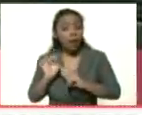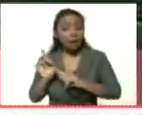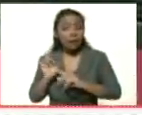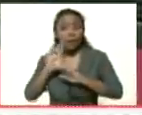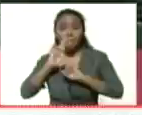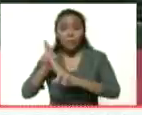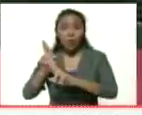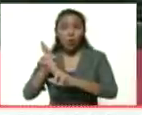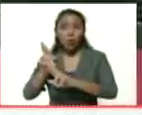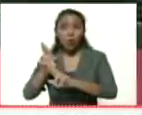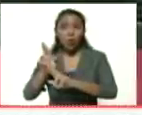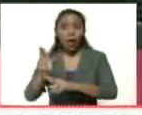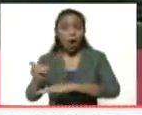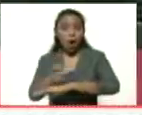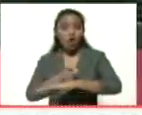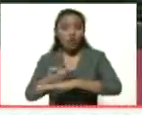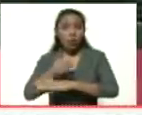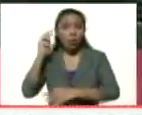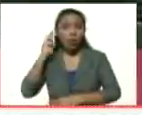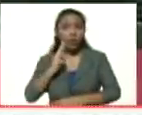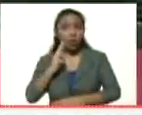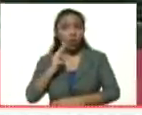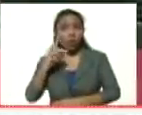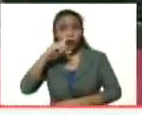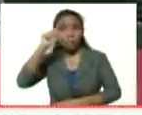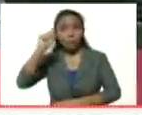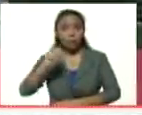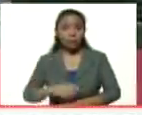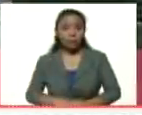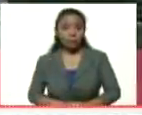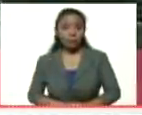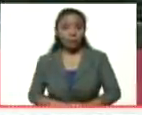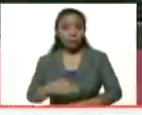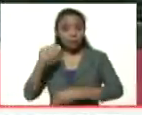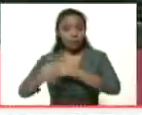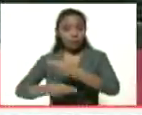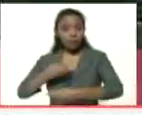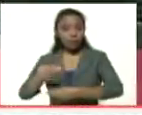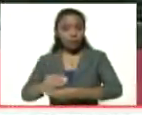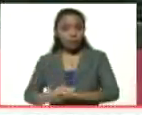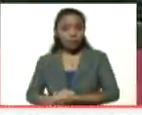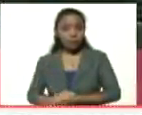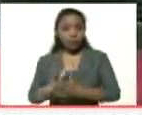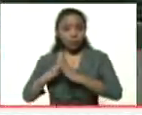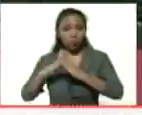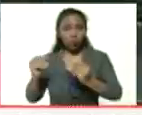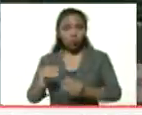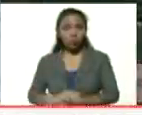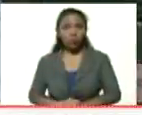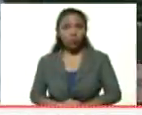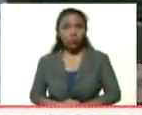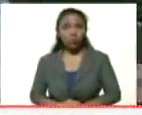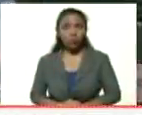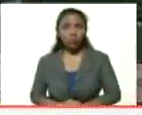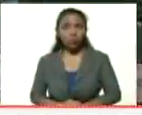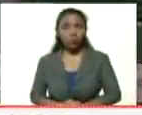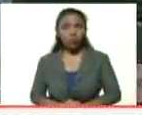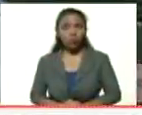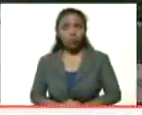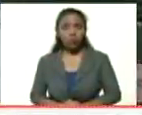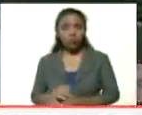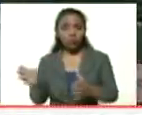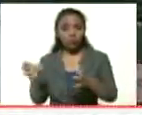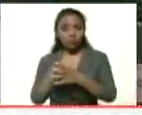respuesta que el gobierno bolivariano de Nicolás Maduro hace a todo este